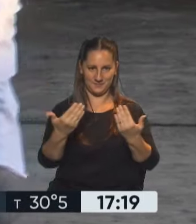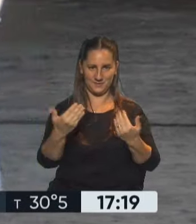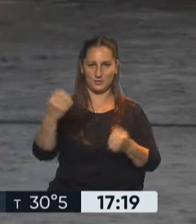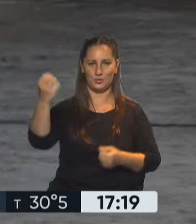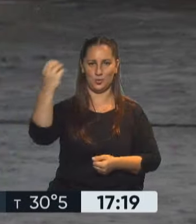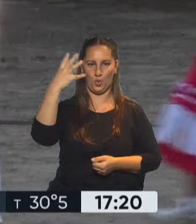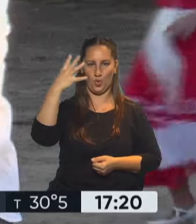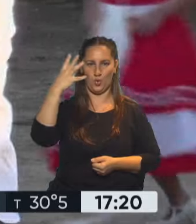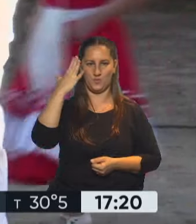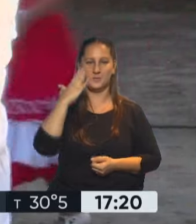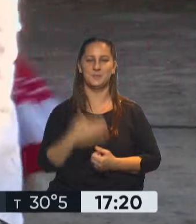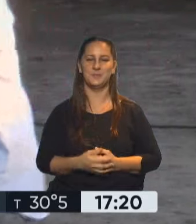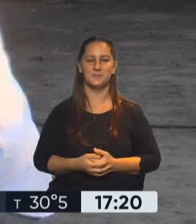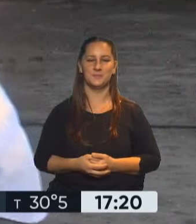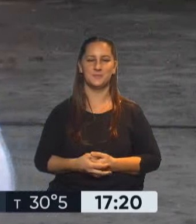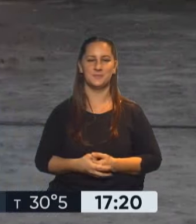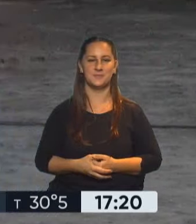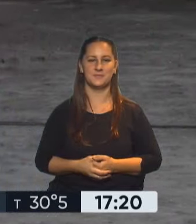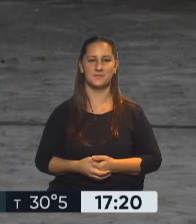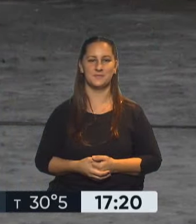Miguel, y te hace mal a los ojos, Celeste.